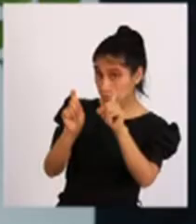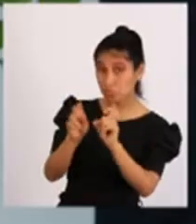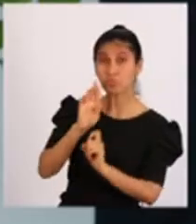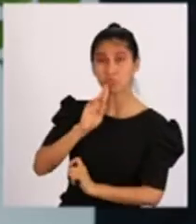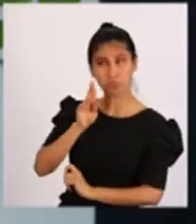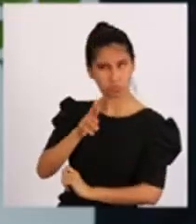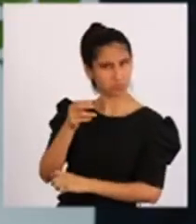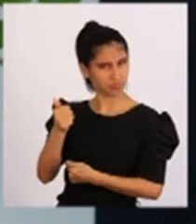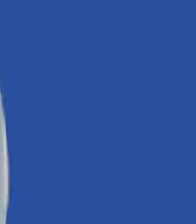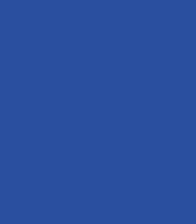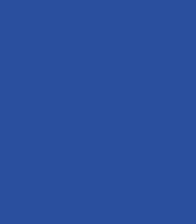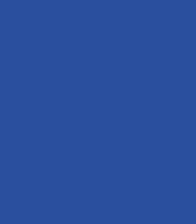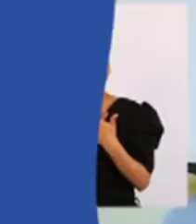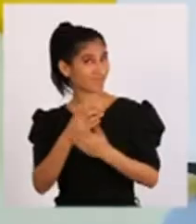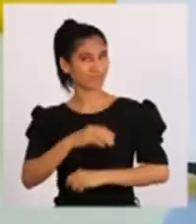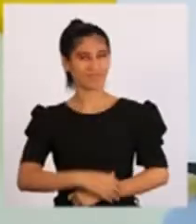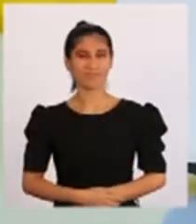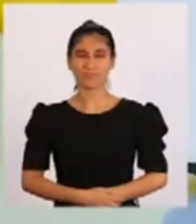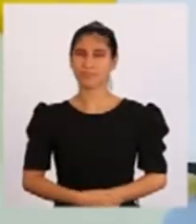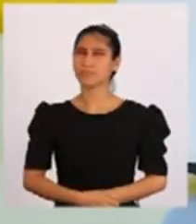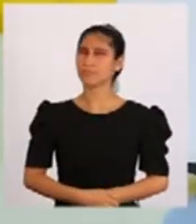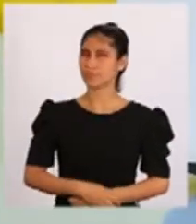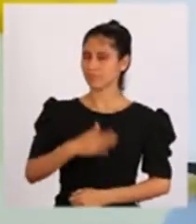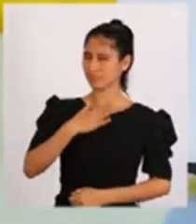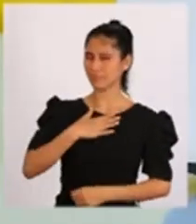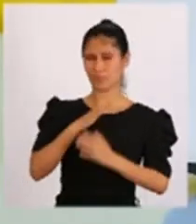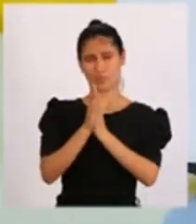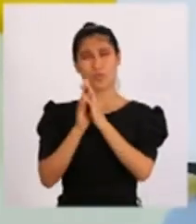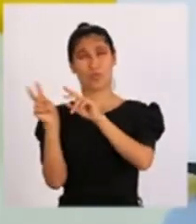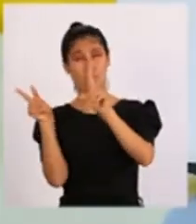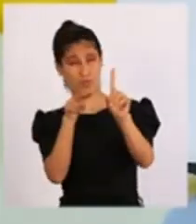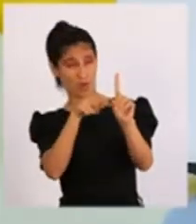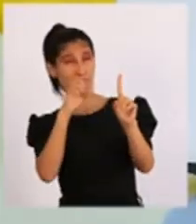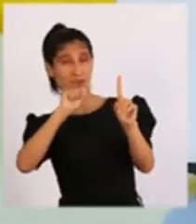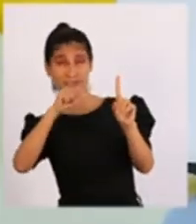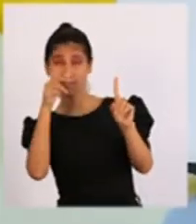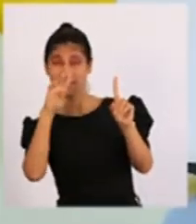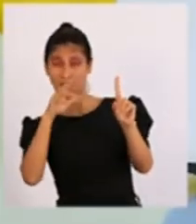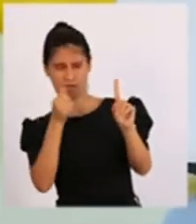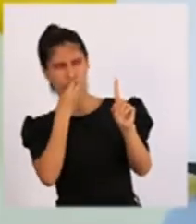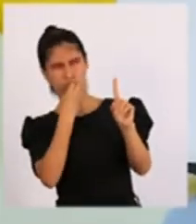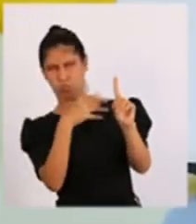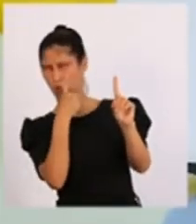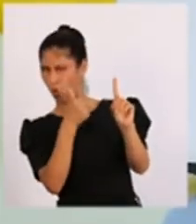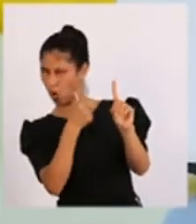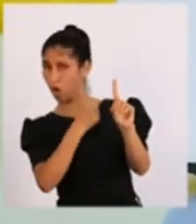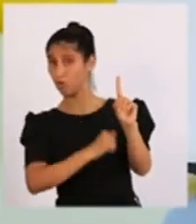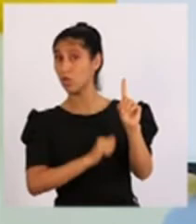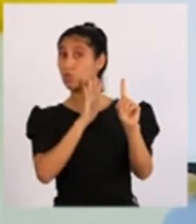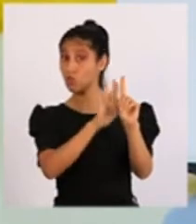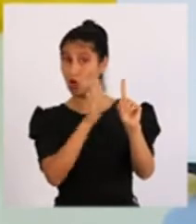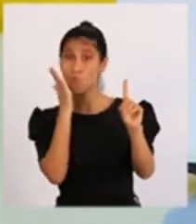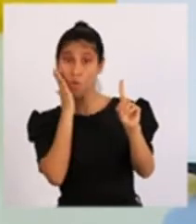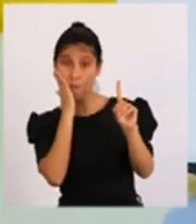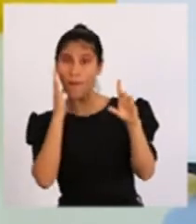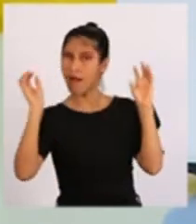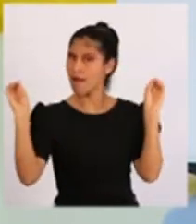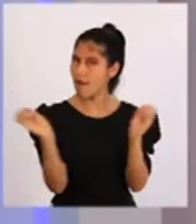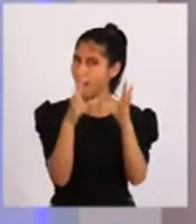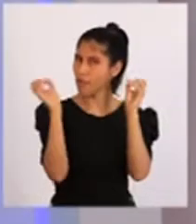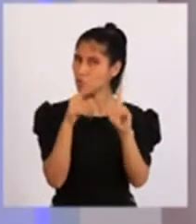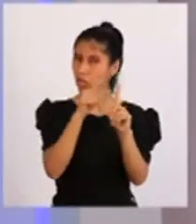inspiration. Thank you. Yo soy fan de Sara Purca. ¿Sabías que su mamá la motivó a investigar desde